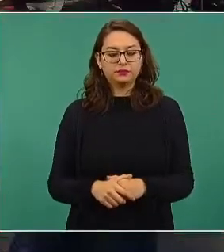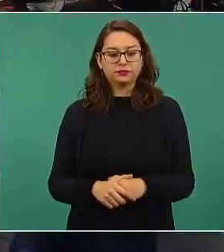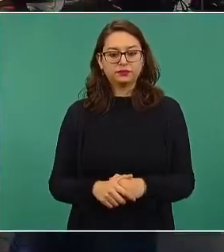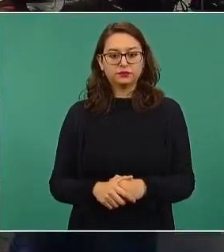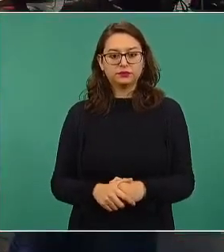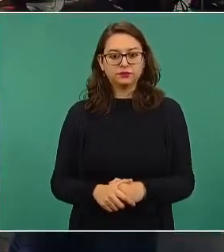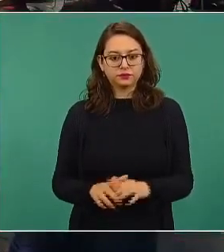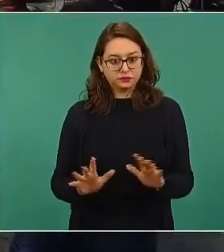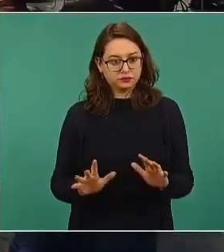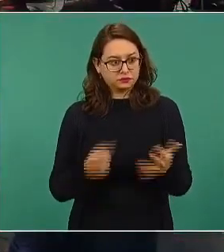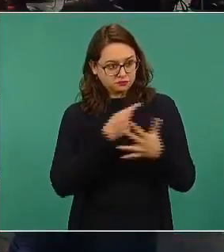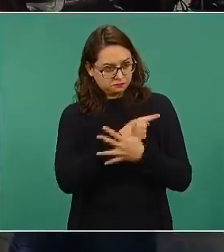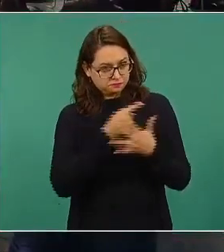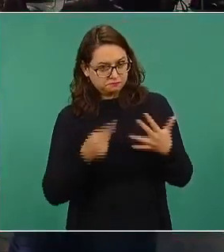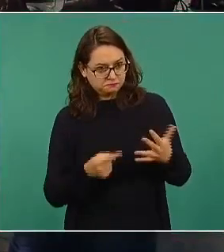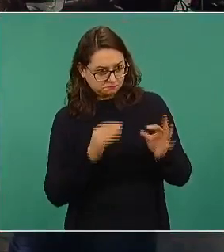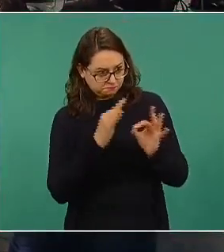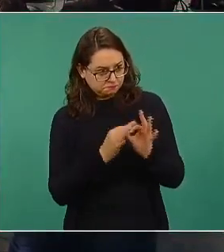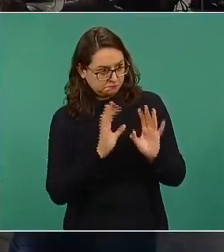Así es.